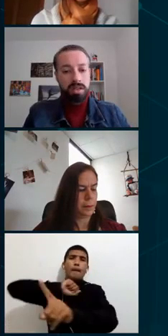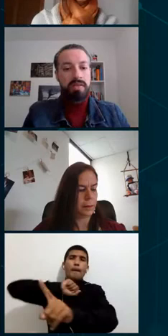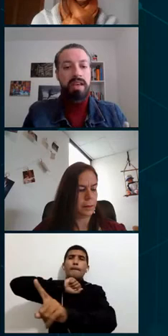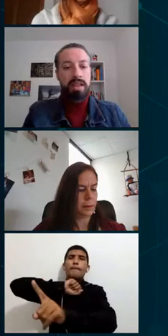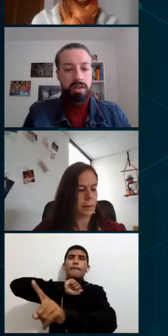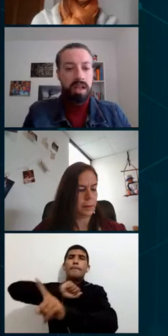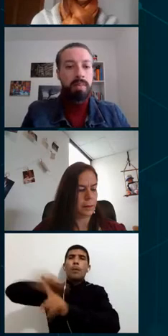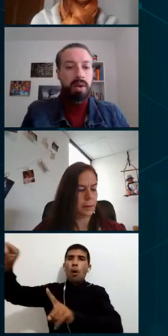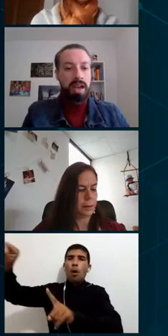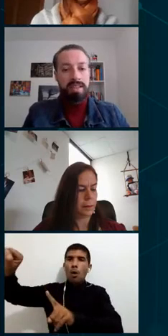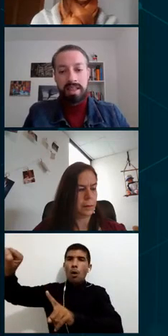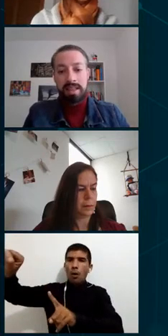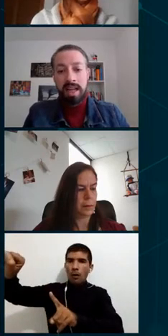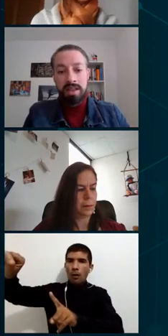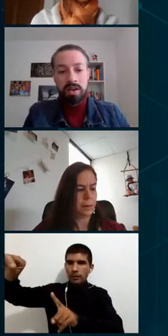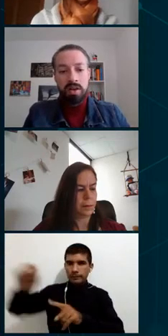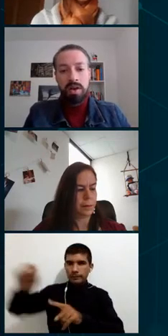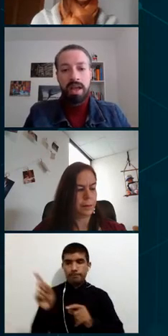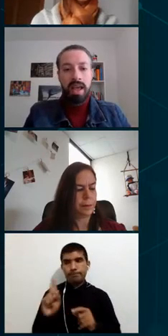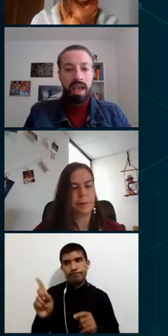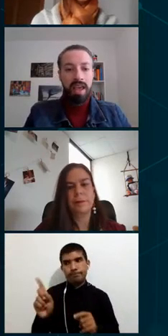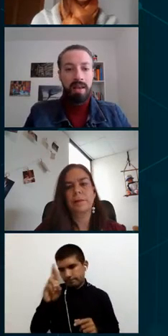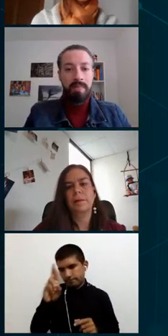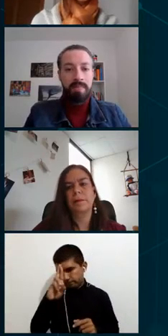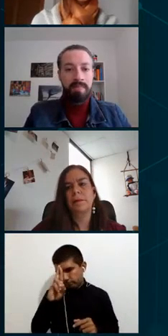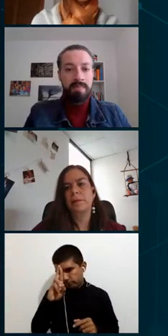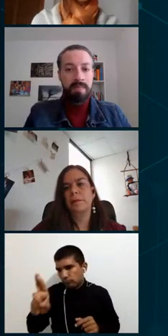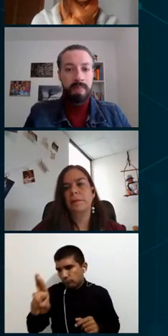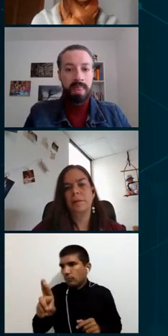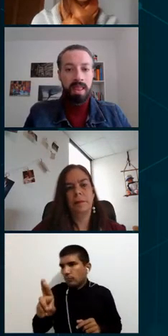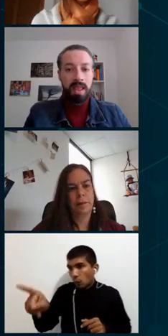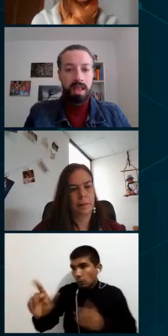y la justificación del por qué la están dando,